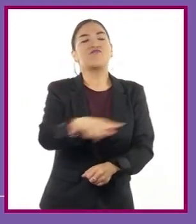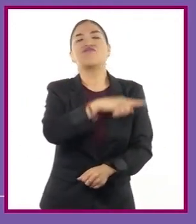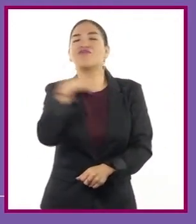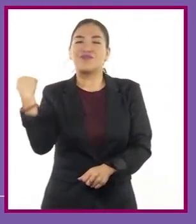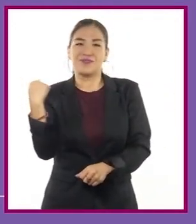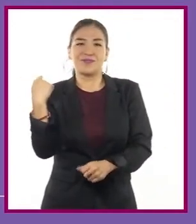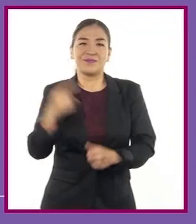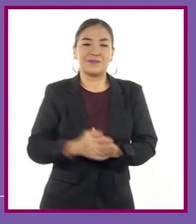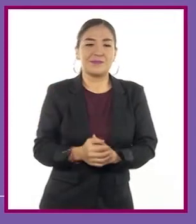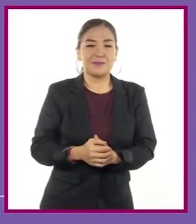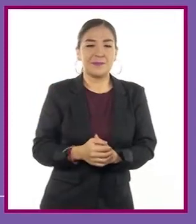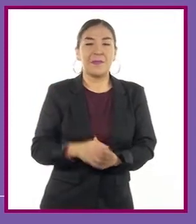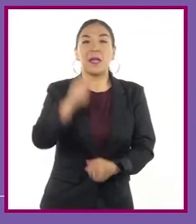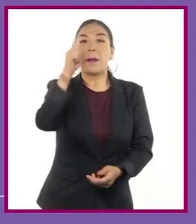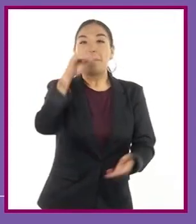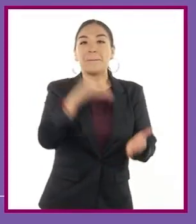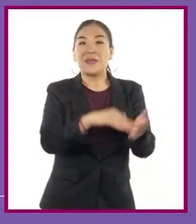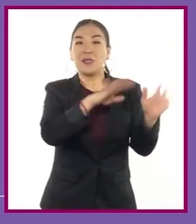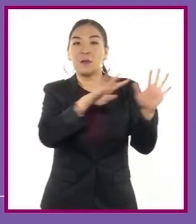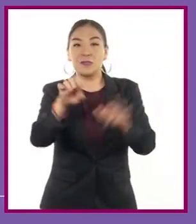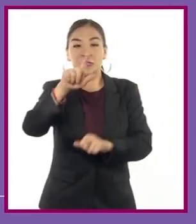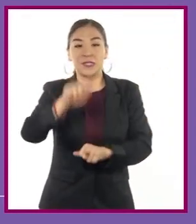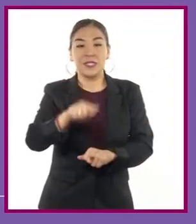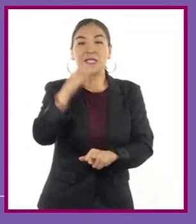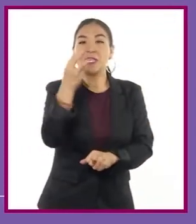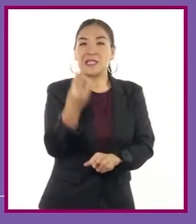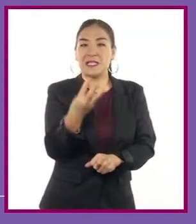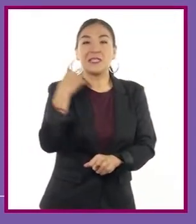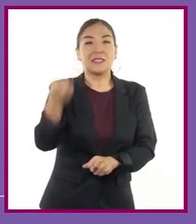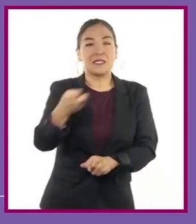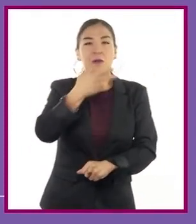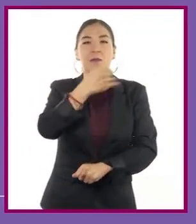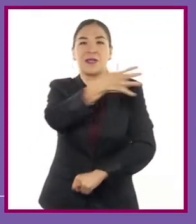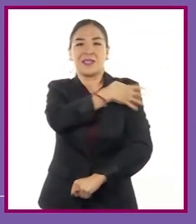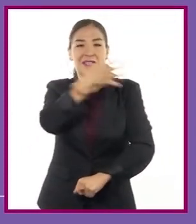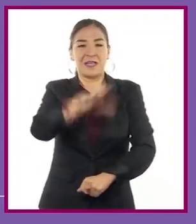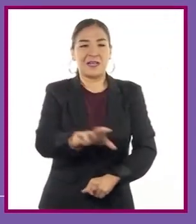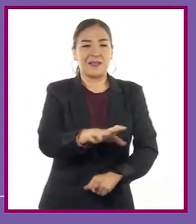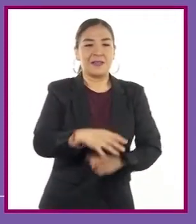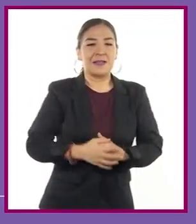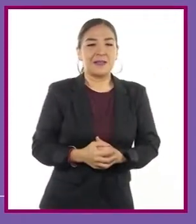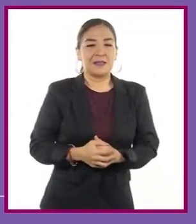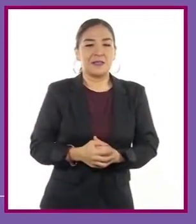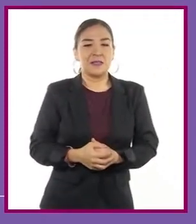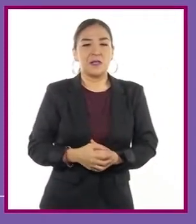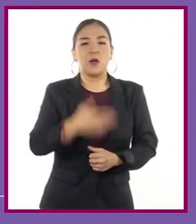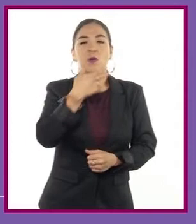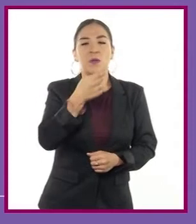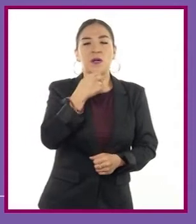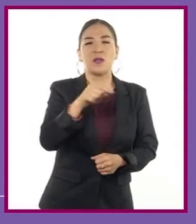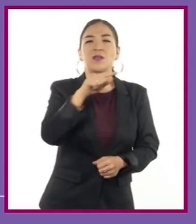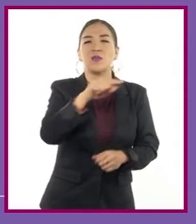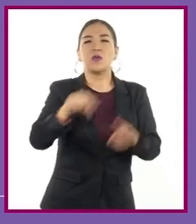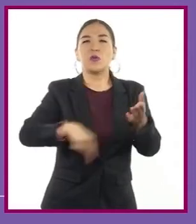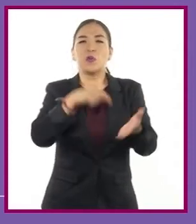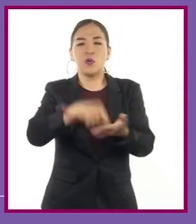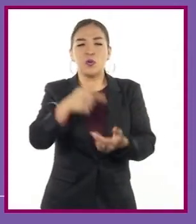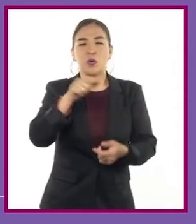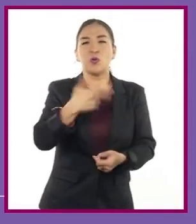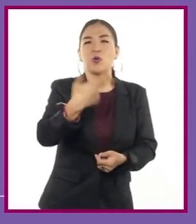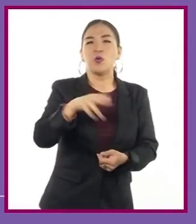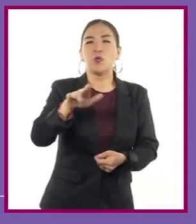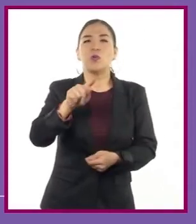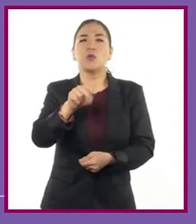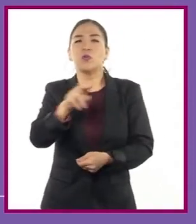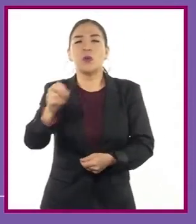derrocada. En 1973, el general Habyarimana, de origen Hutu, dio un golpe de estado y tomó